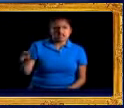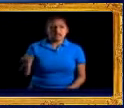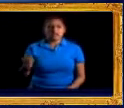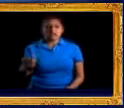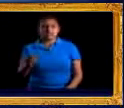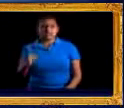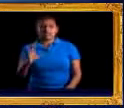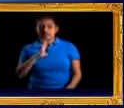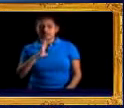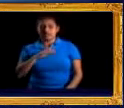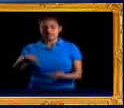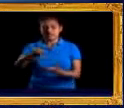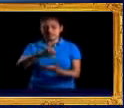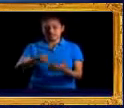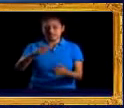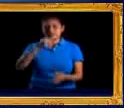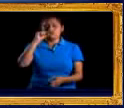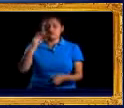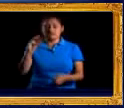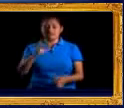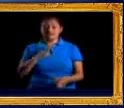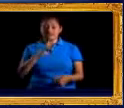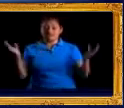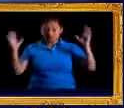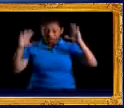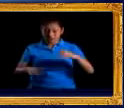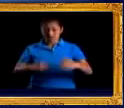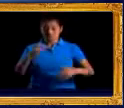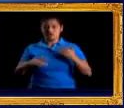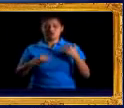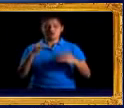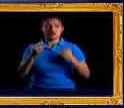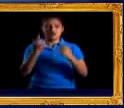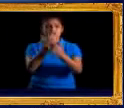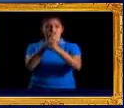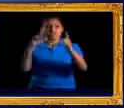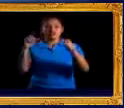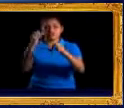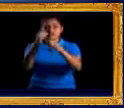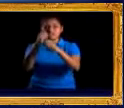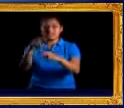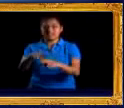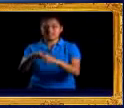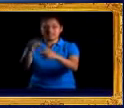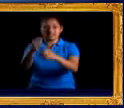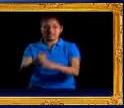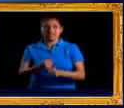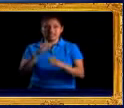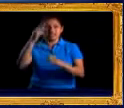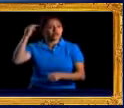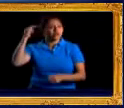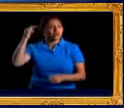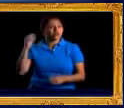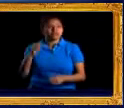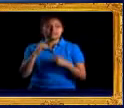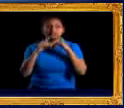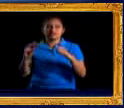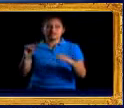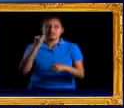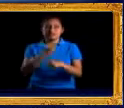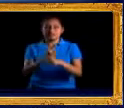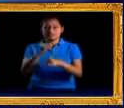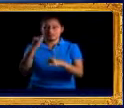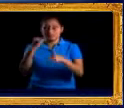tiene adoración, que tiene gozo. La liberación del jinete negro está anunciando que la iglesia del último